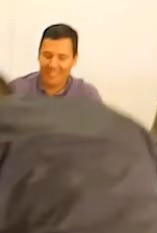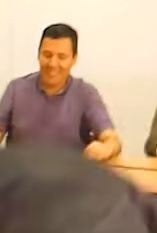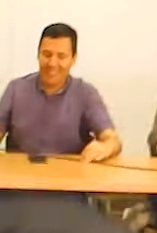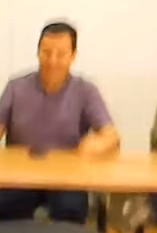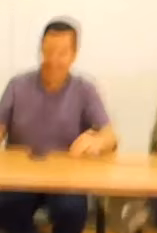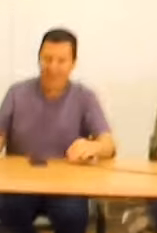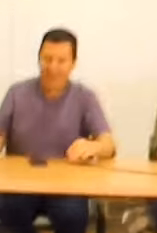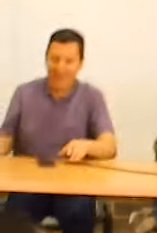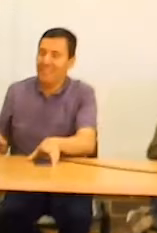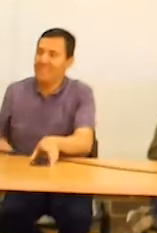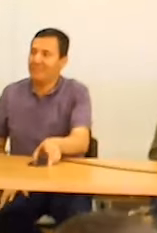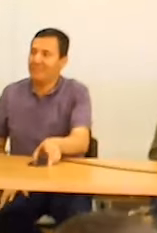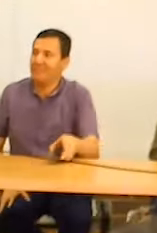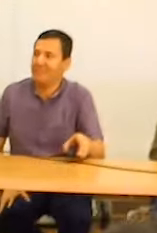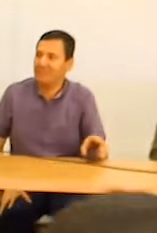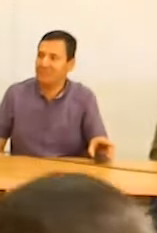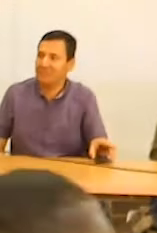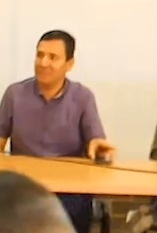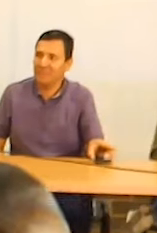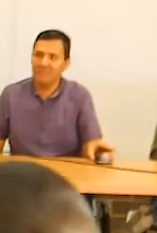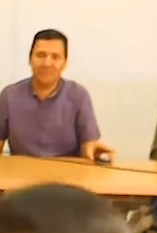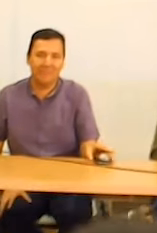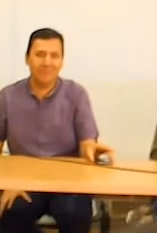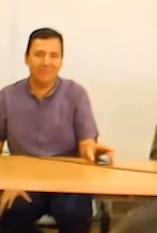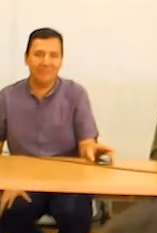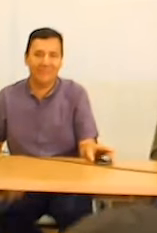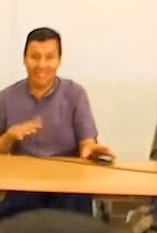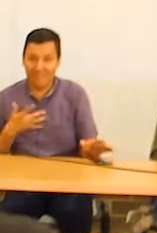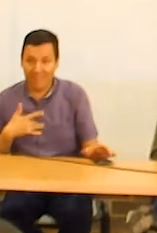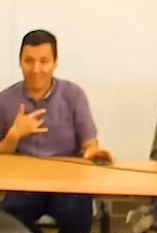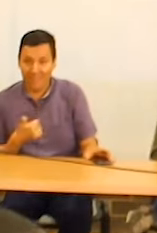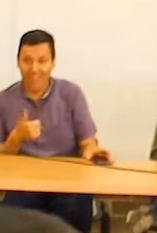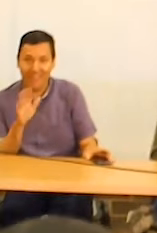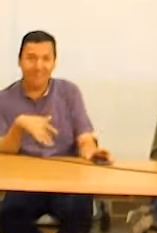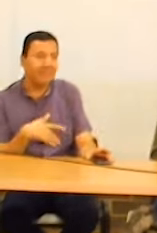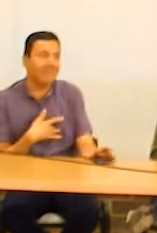Muchas gracias, muchas gracias eh,